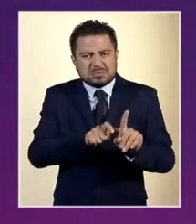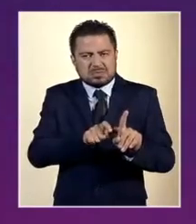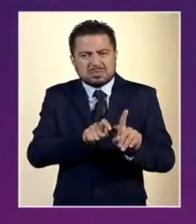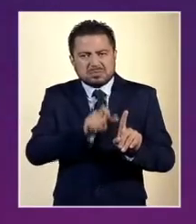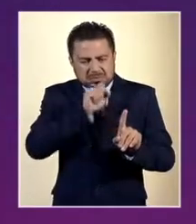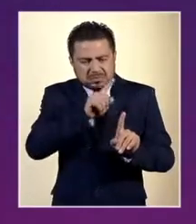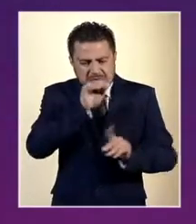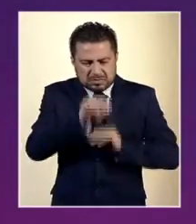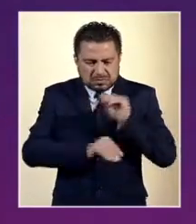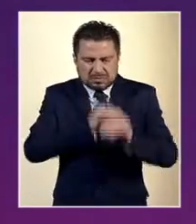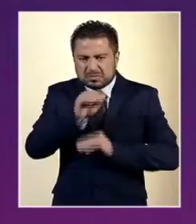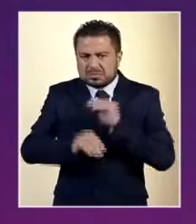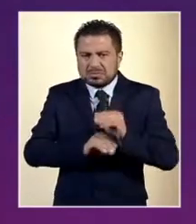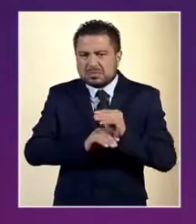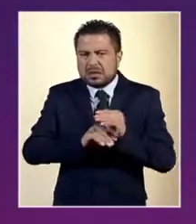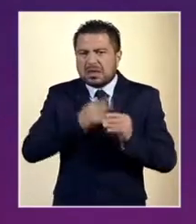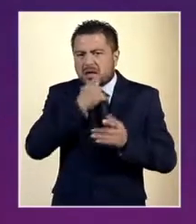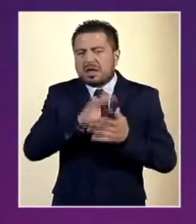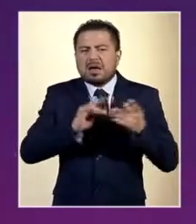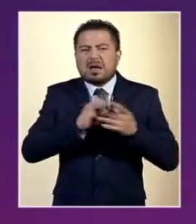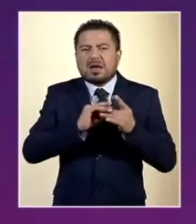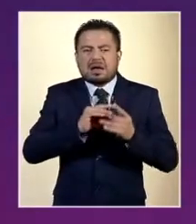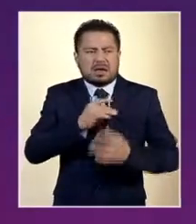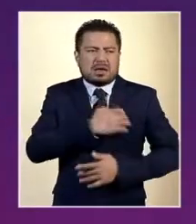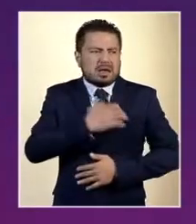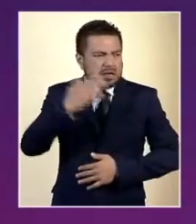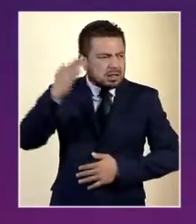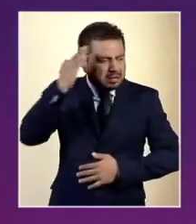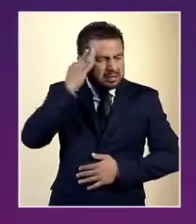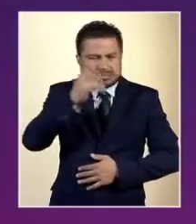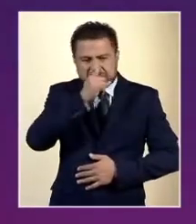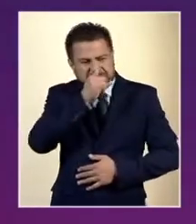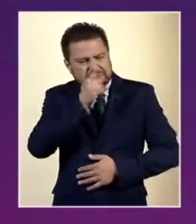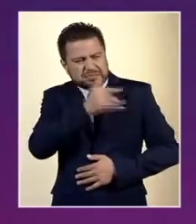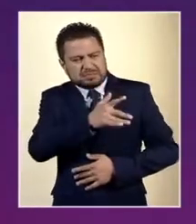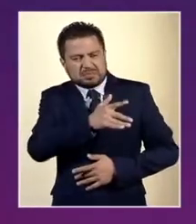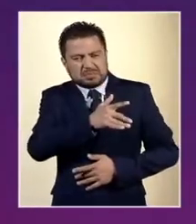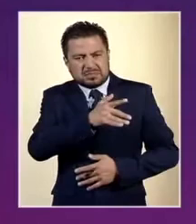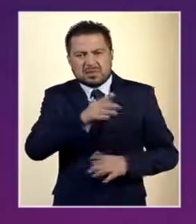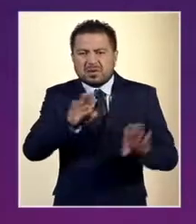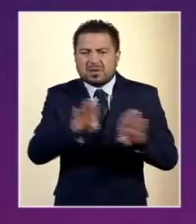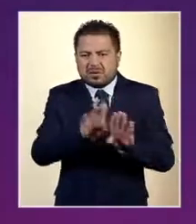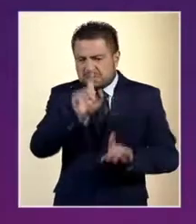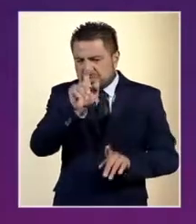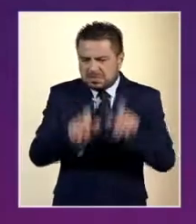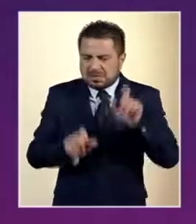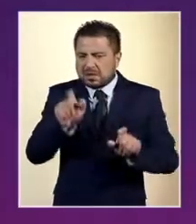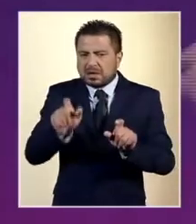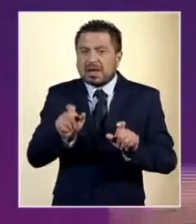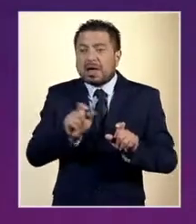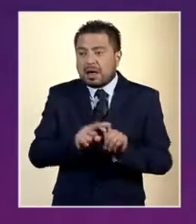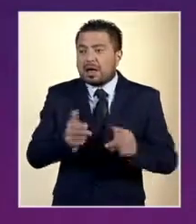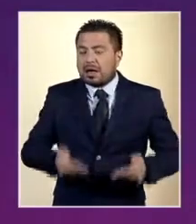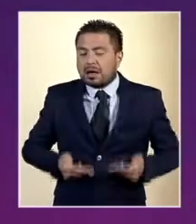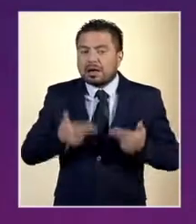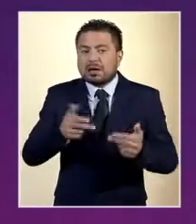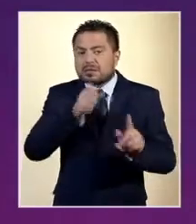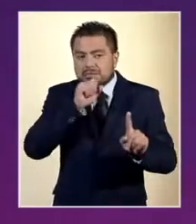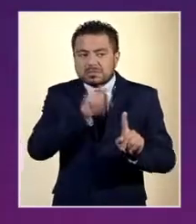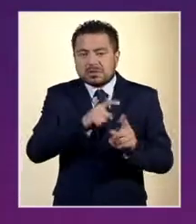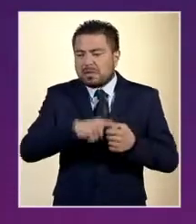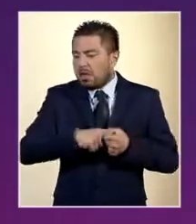la propia estructura, digamos, capitalista que exige un determinado comportamiento está generando precisamente